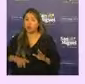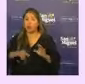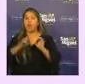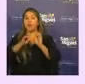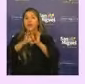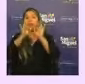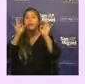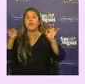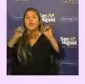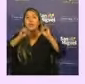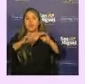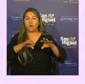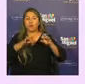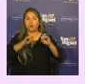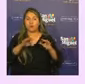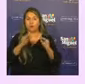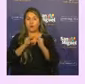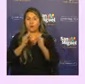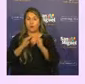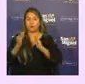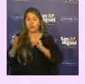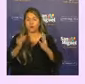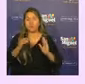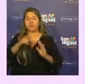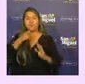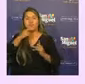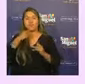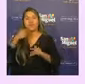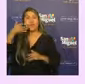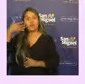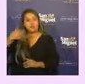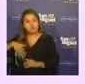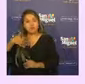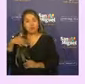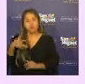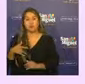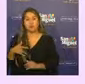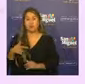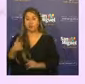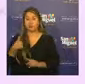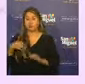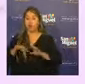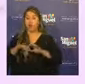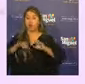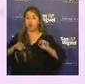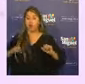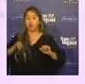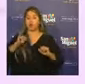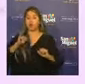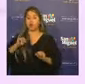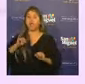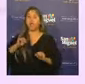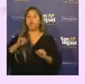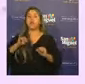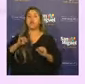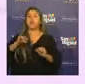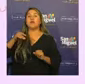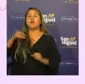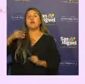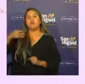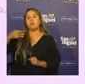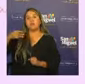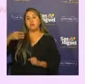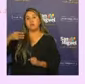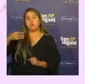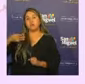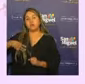nuestras vecinas y vecinos es importante, y si bien, y yo estoy muy de acuerdo que se desmunicipalice, eso no